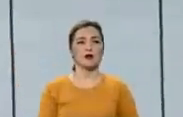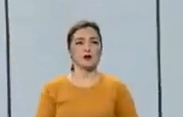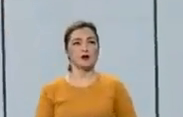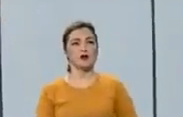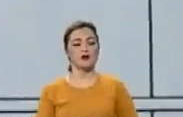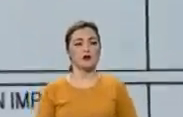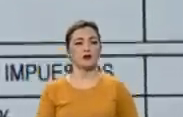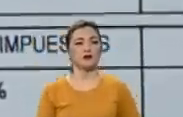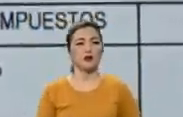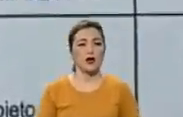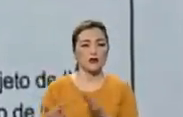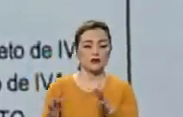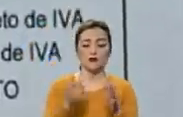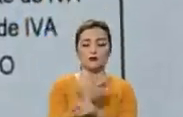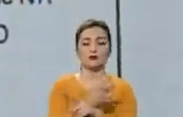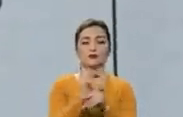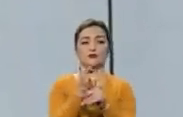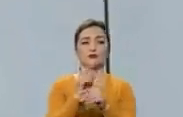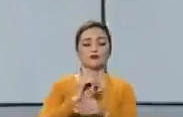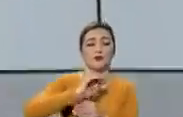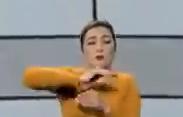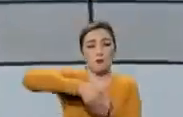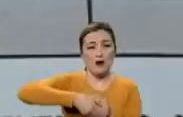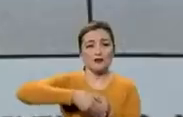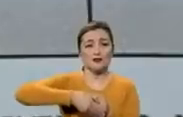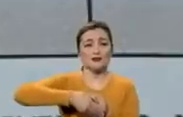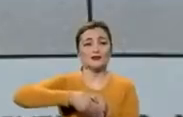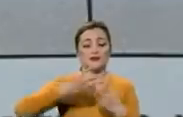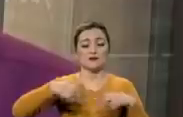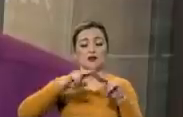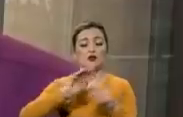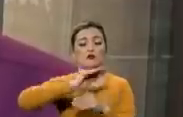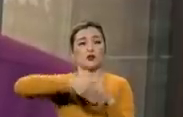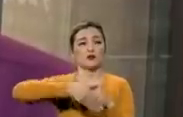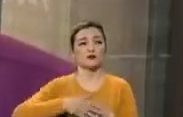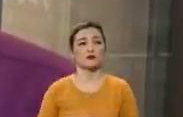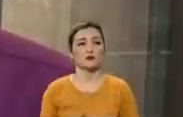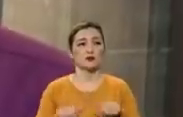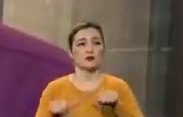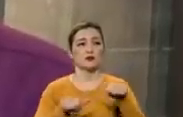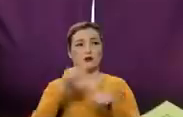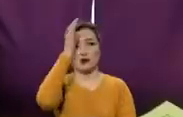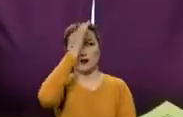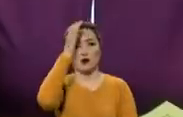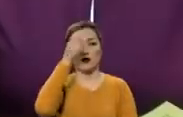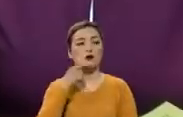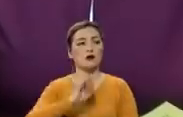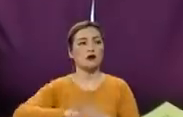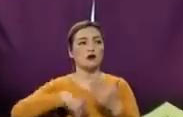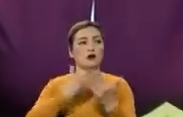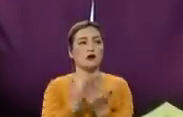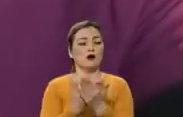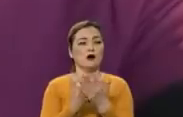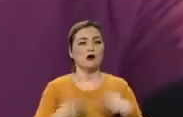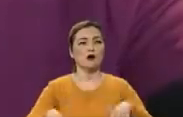les hacía otro tipo de tratamiento, nos hacían un valor más. Pero los administradores de la clínica justifican